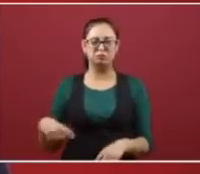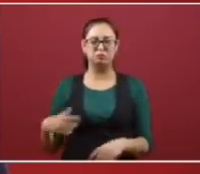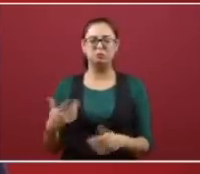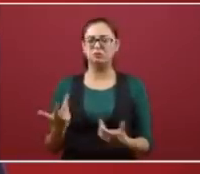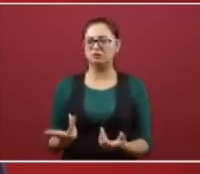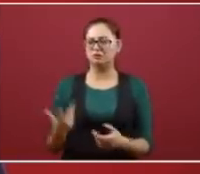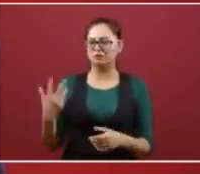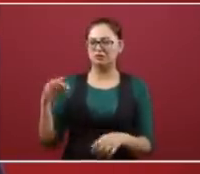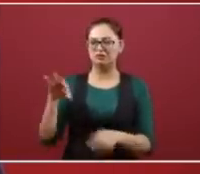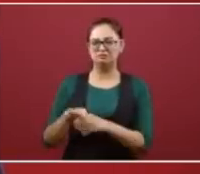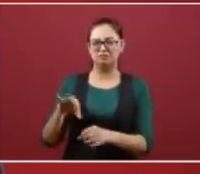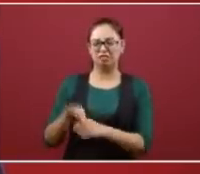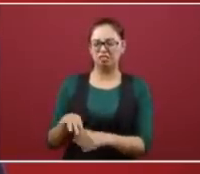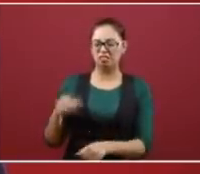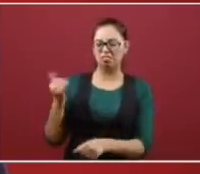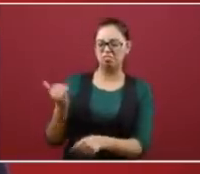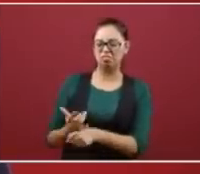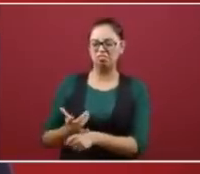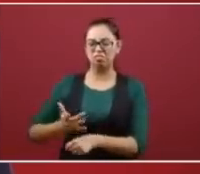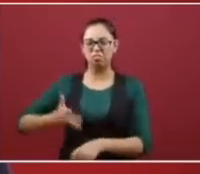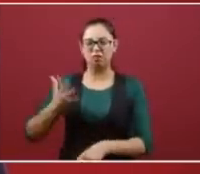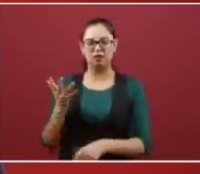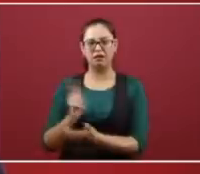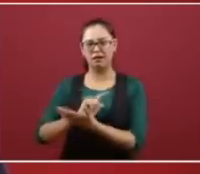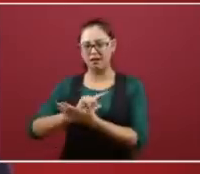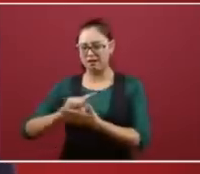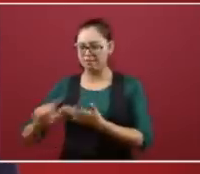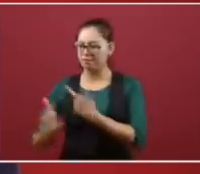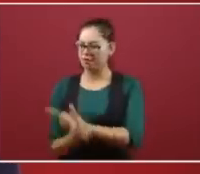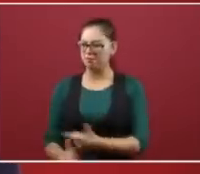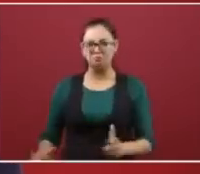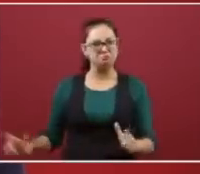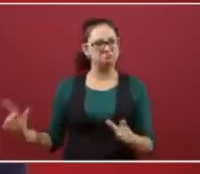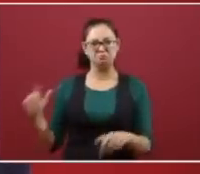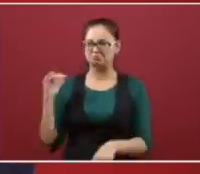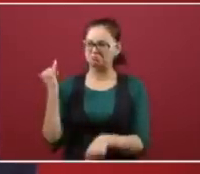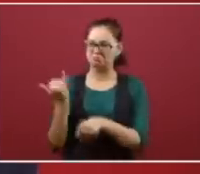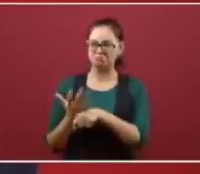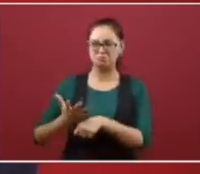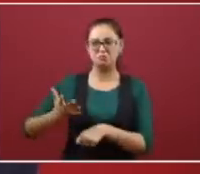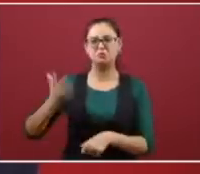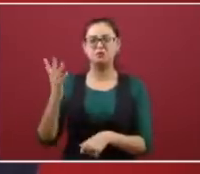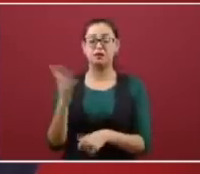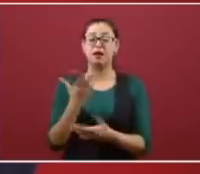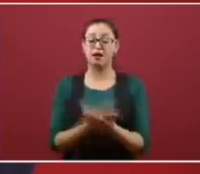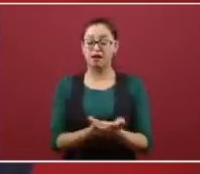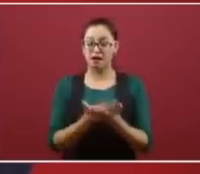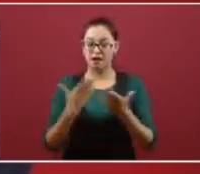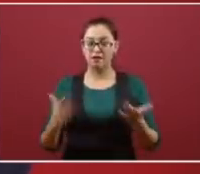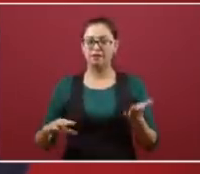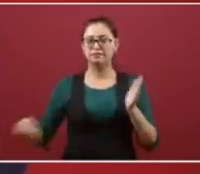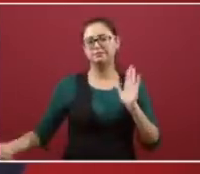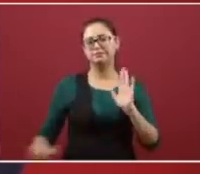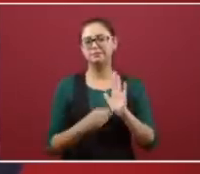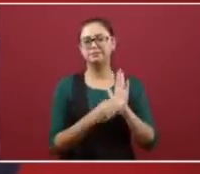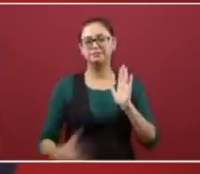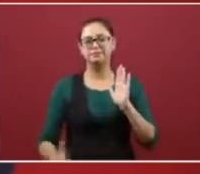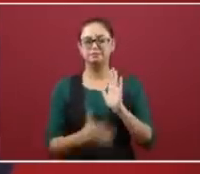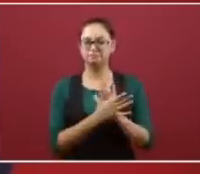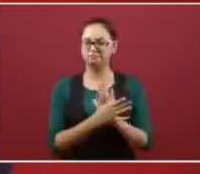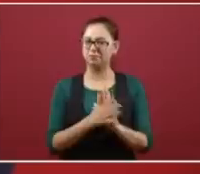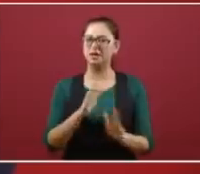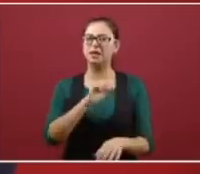sean limpias y libres entonces eso se convierte en delito grave el